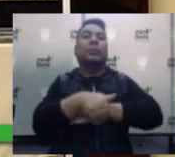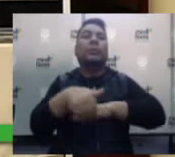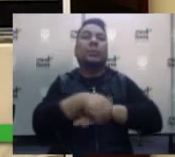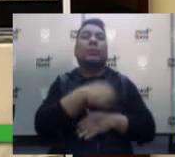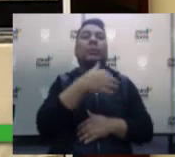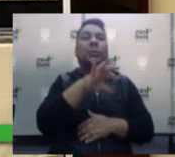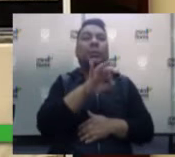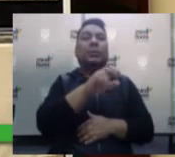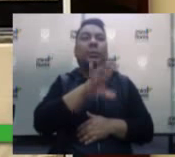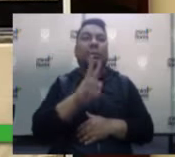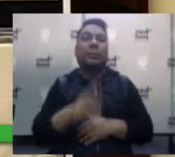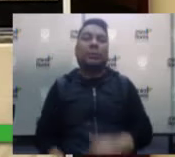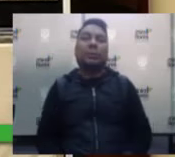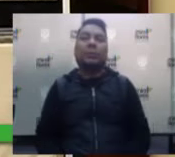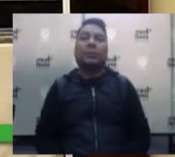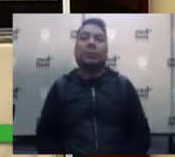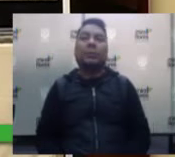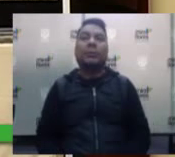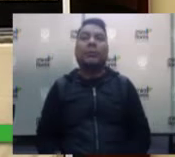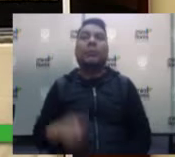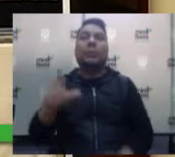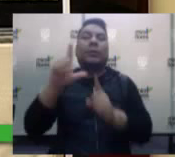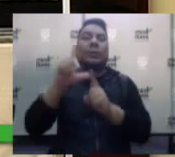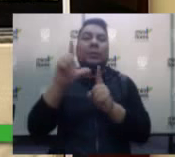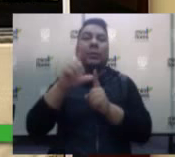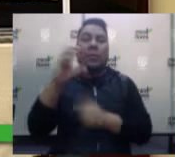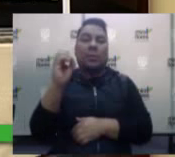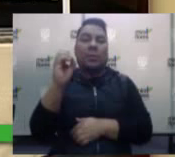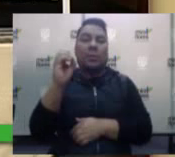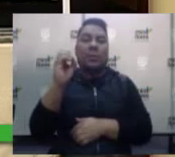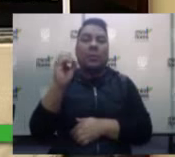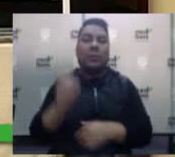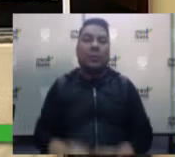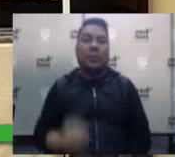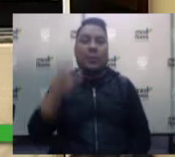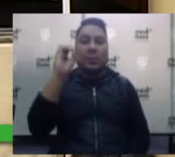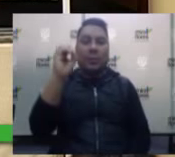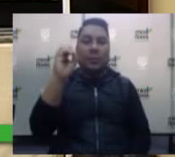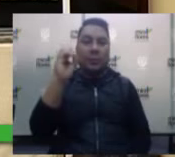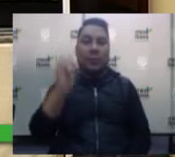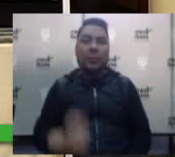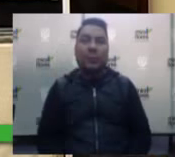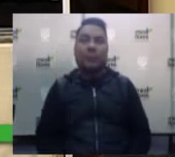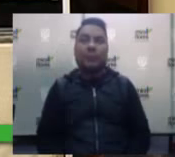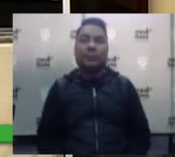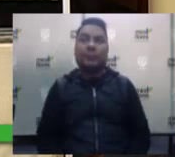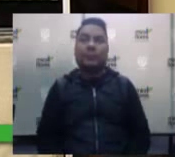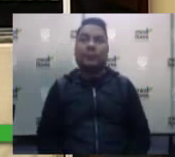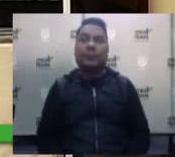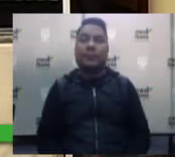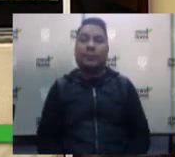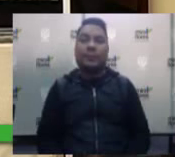1936. Le corresponde la letra O. O. Restauración Nacional.